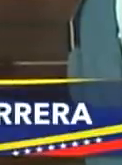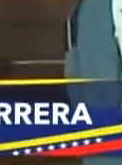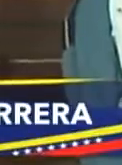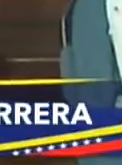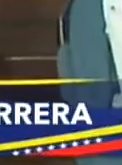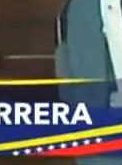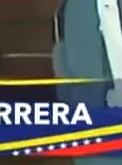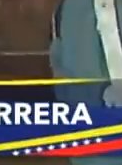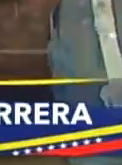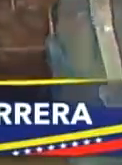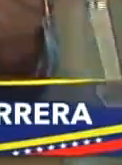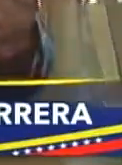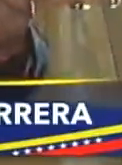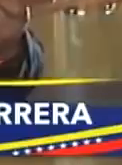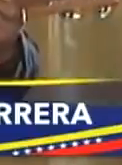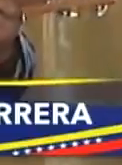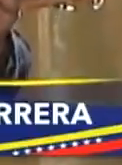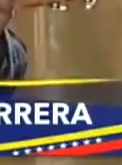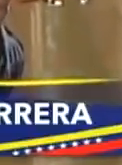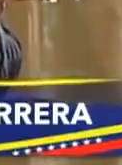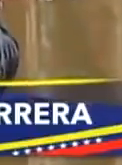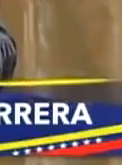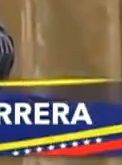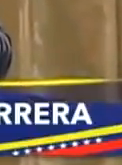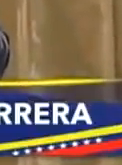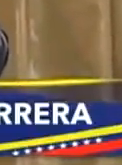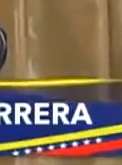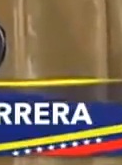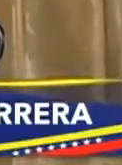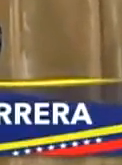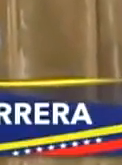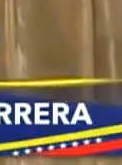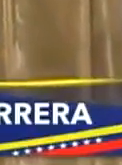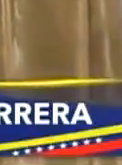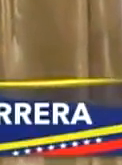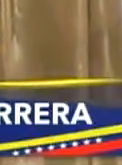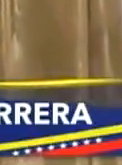siempre tu impulso.